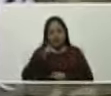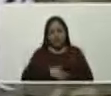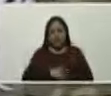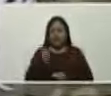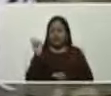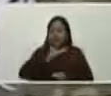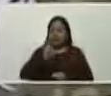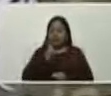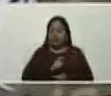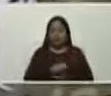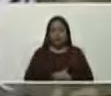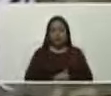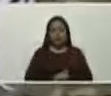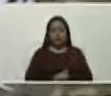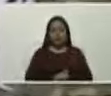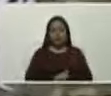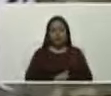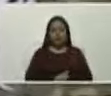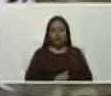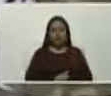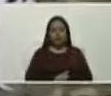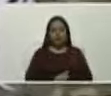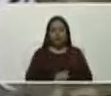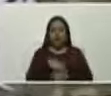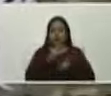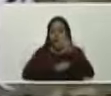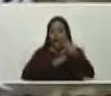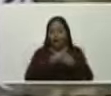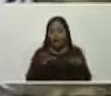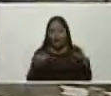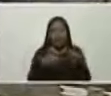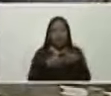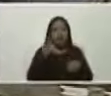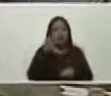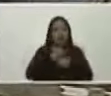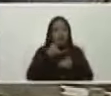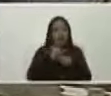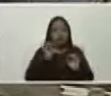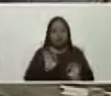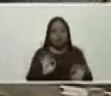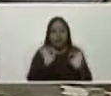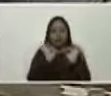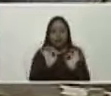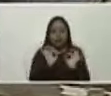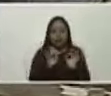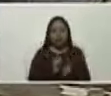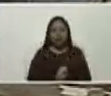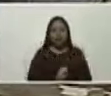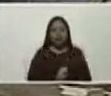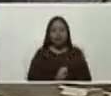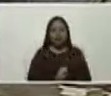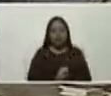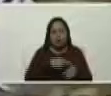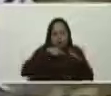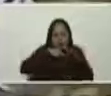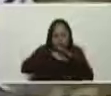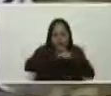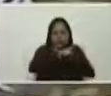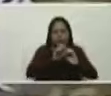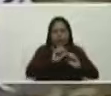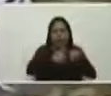mayor general Loquivi, conformar un grupo de tarea especial para entrarle a las